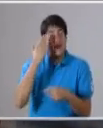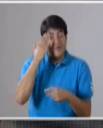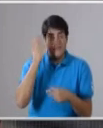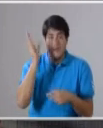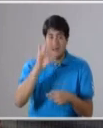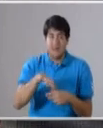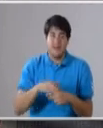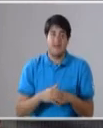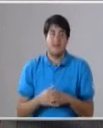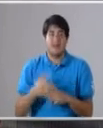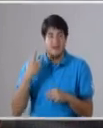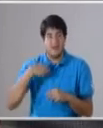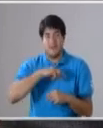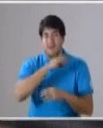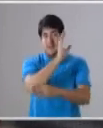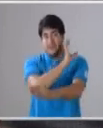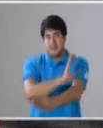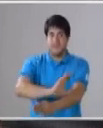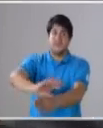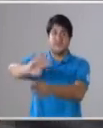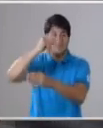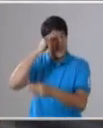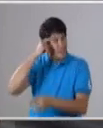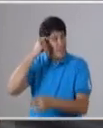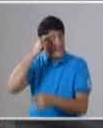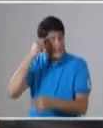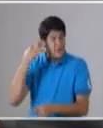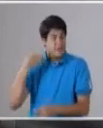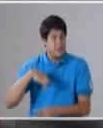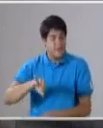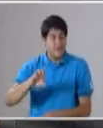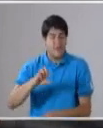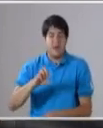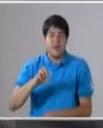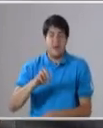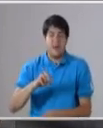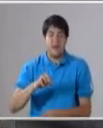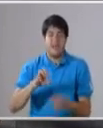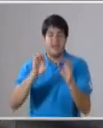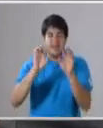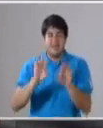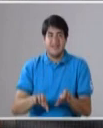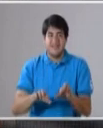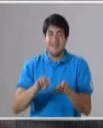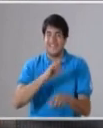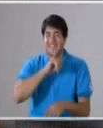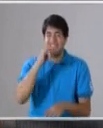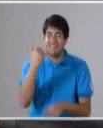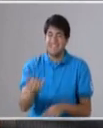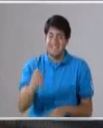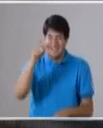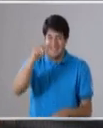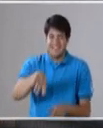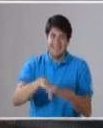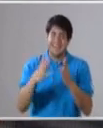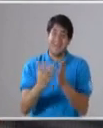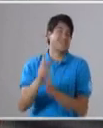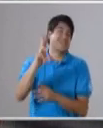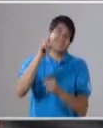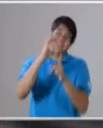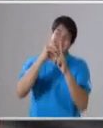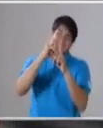mañana, seguiríamos trabajando para la vigilia, para los que se queden. No es cierto, ya, qué agresivo,